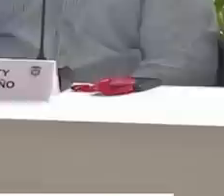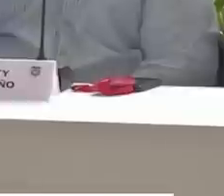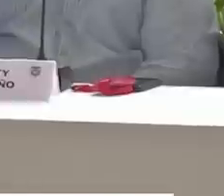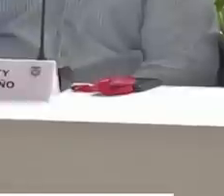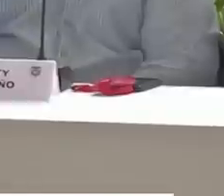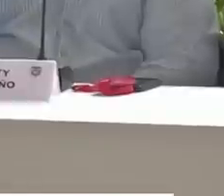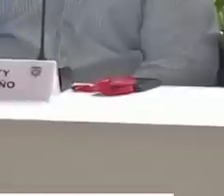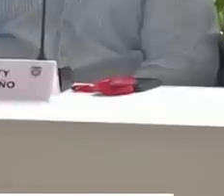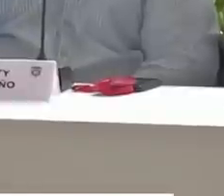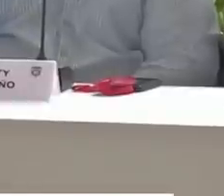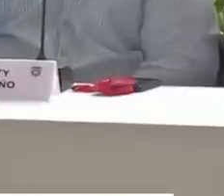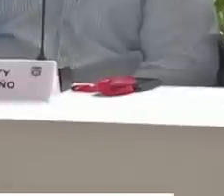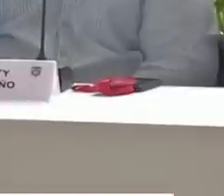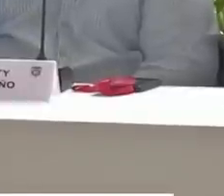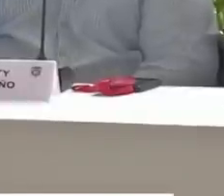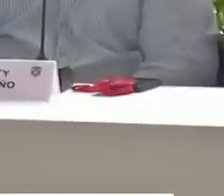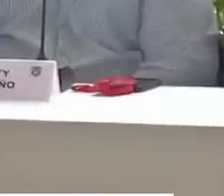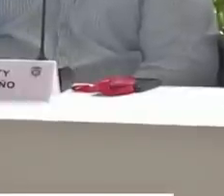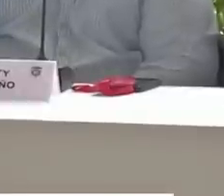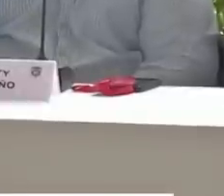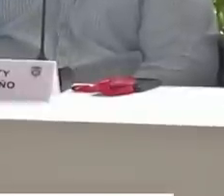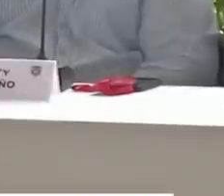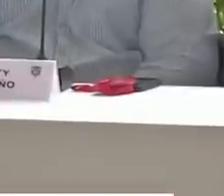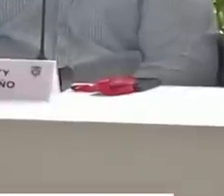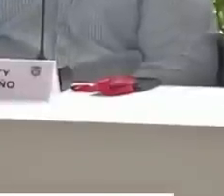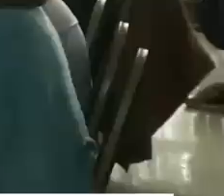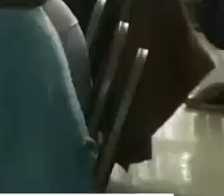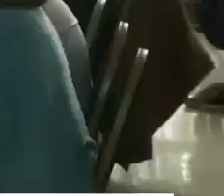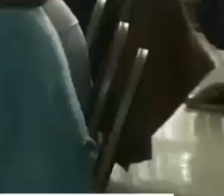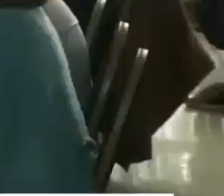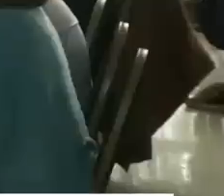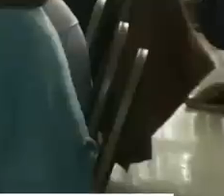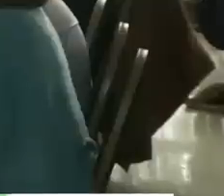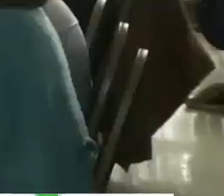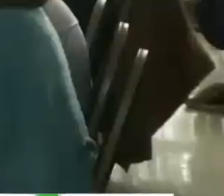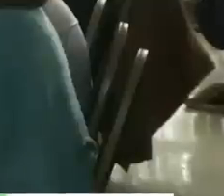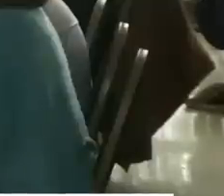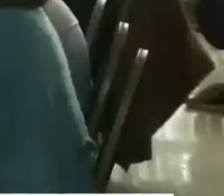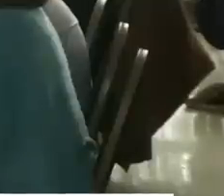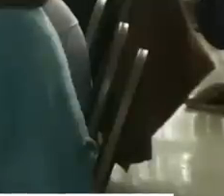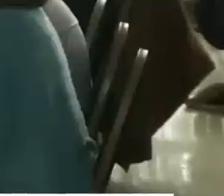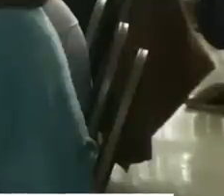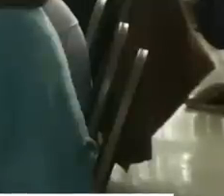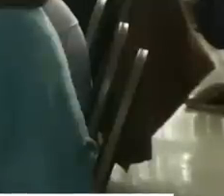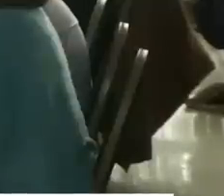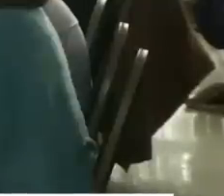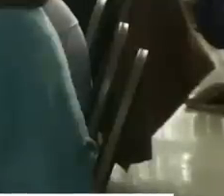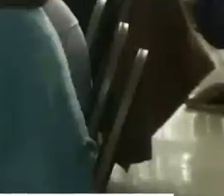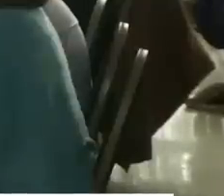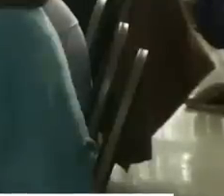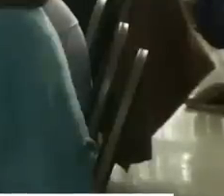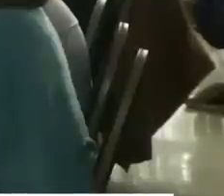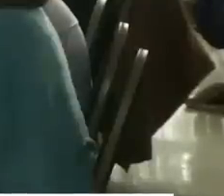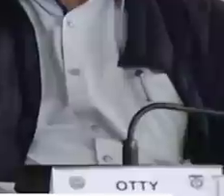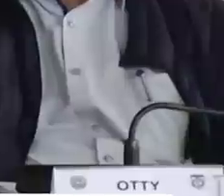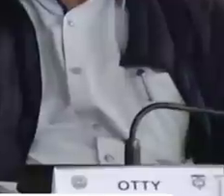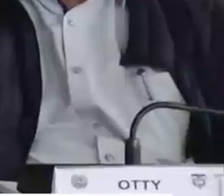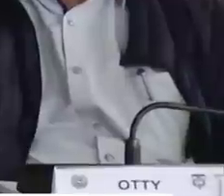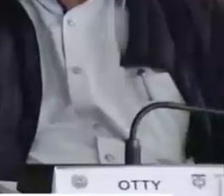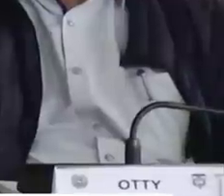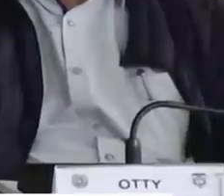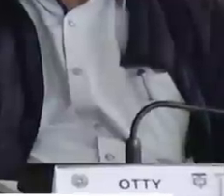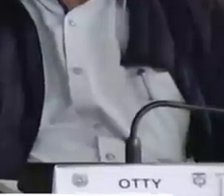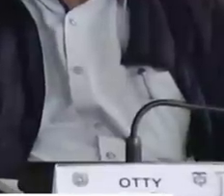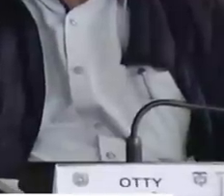Caracas. Sin embargo, el tema que originó la supuesta crisis no pudo ser resuelto, por lo menos por ahora. En el comunicado conjunto